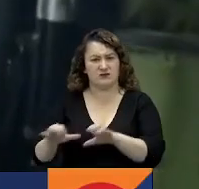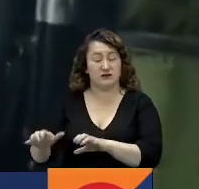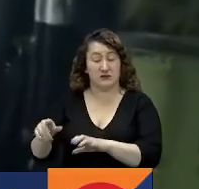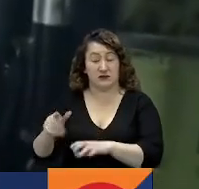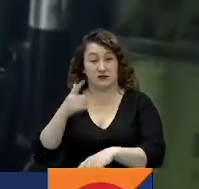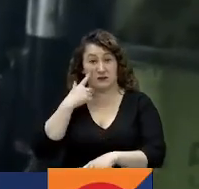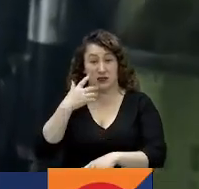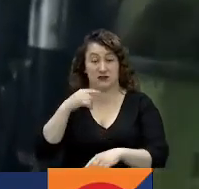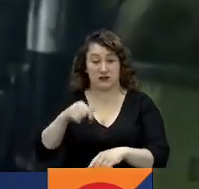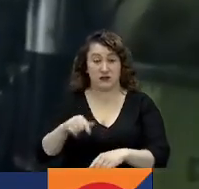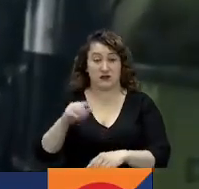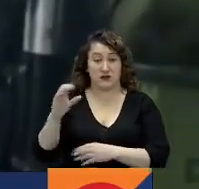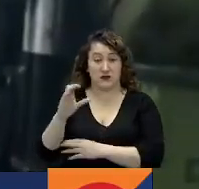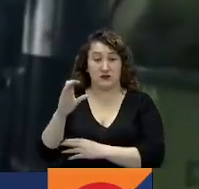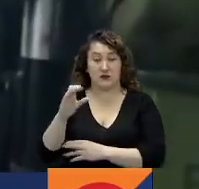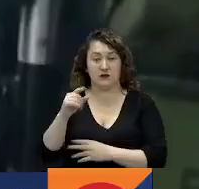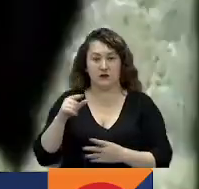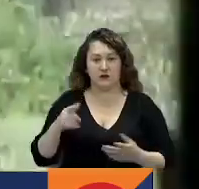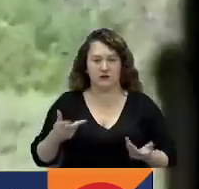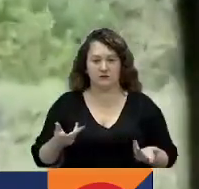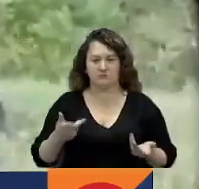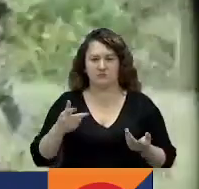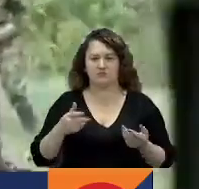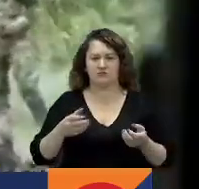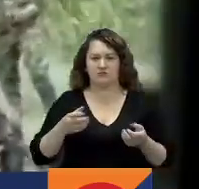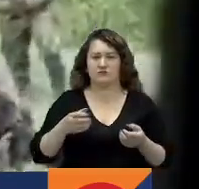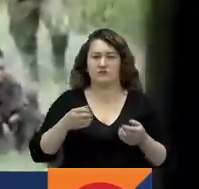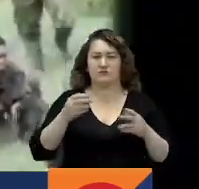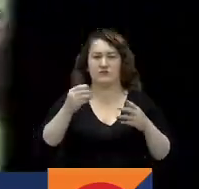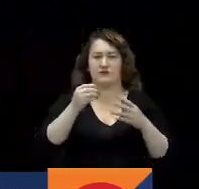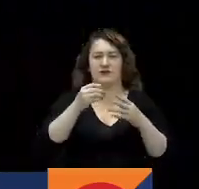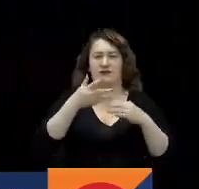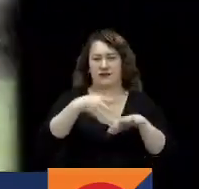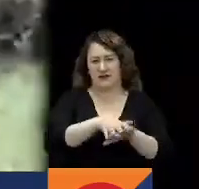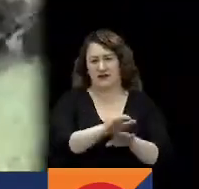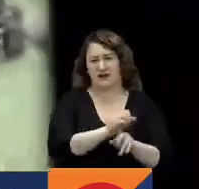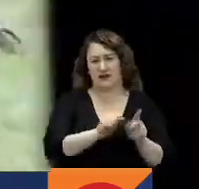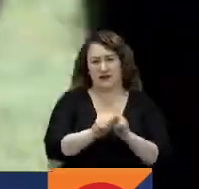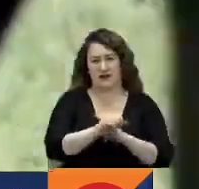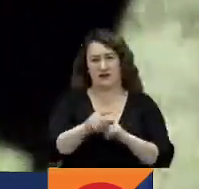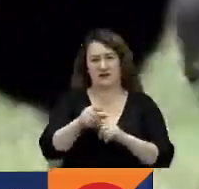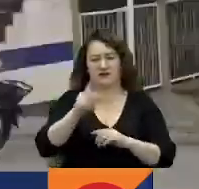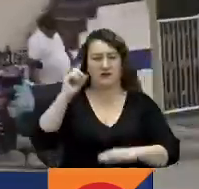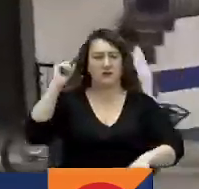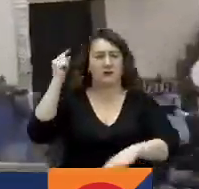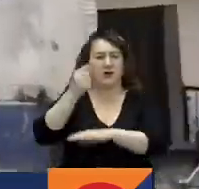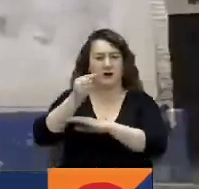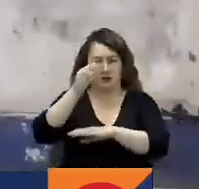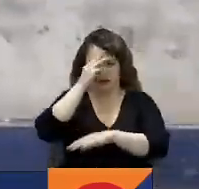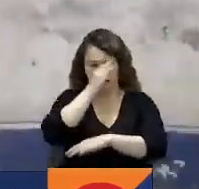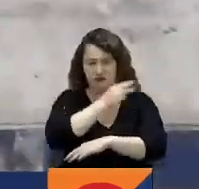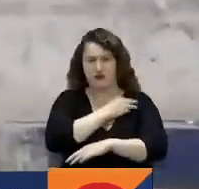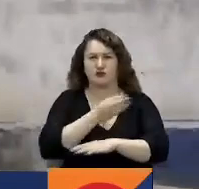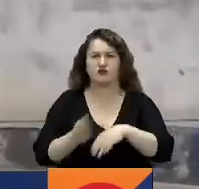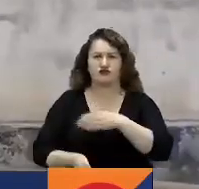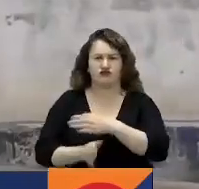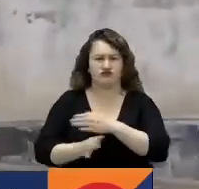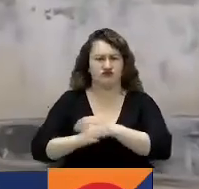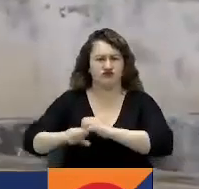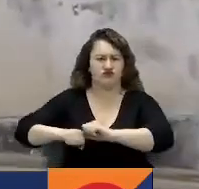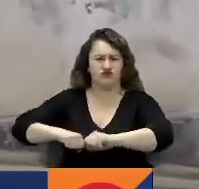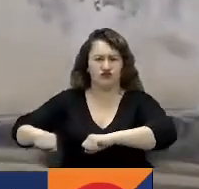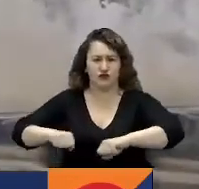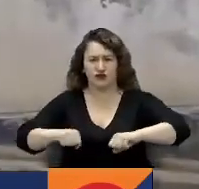en el país. El mandatario expresó en sus redes sociales, abre comillas, he ordenado a la fuerza pública reactivar todas las